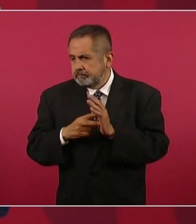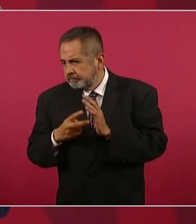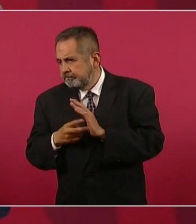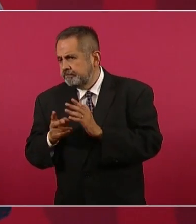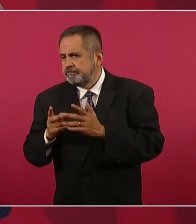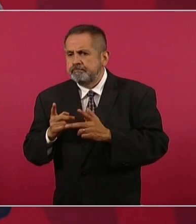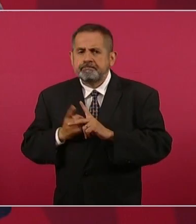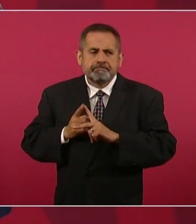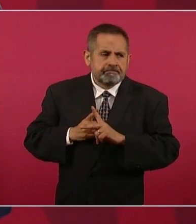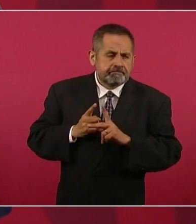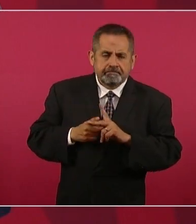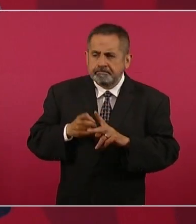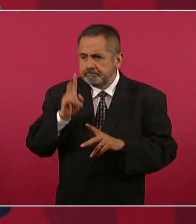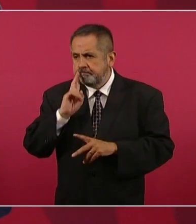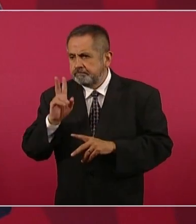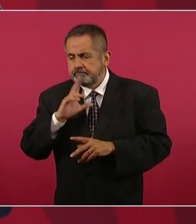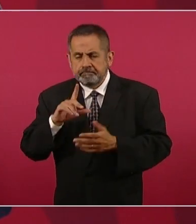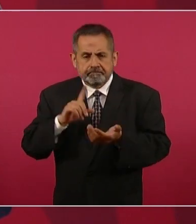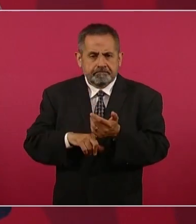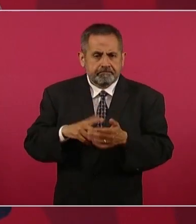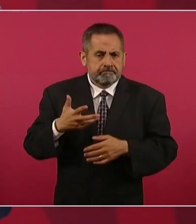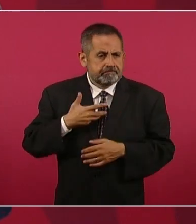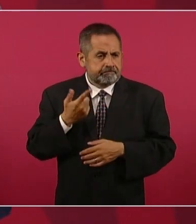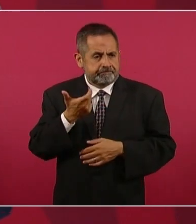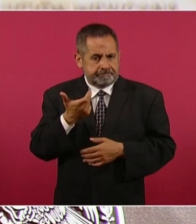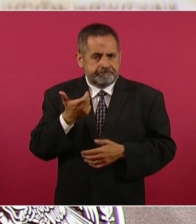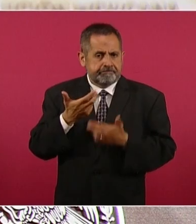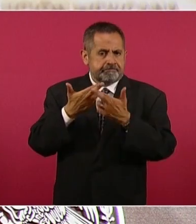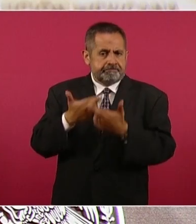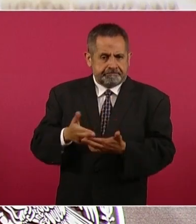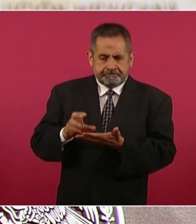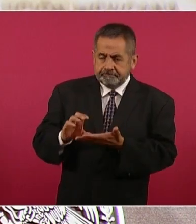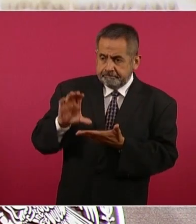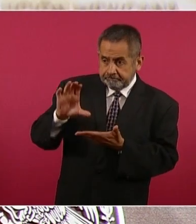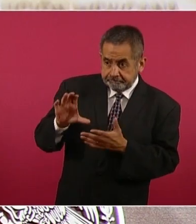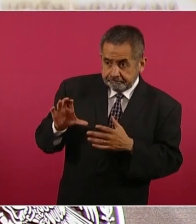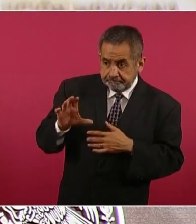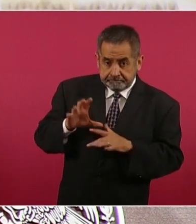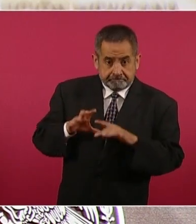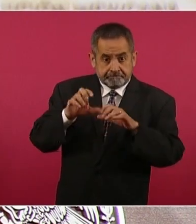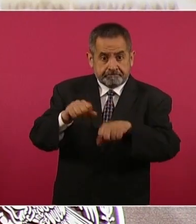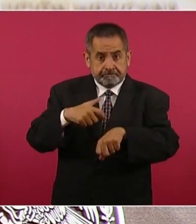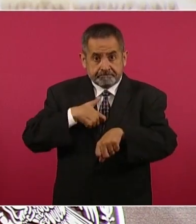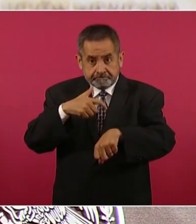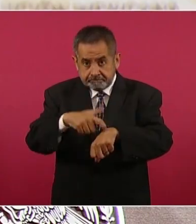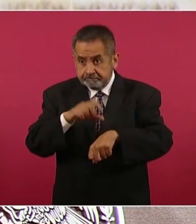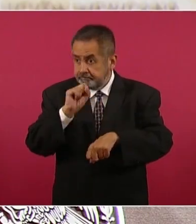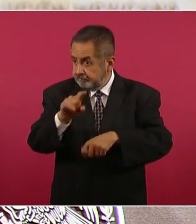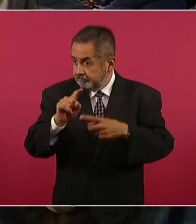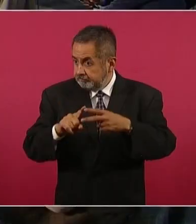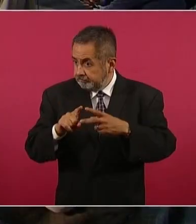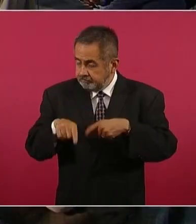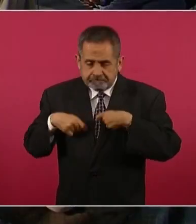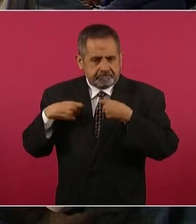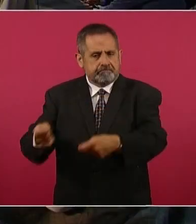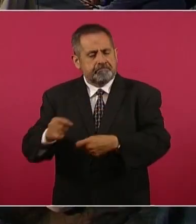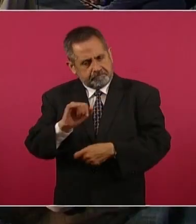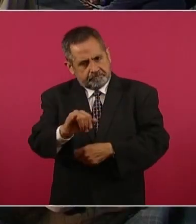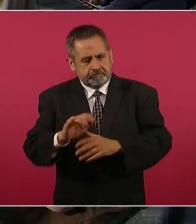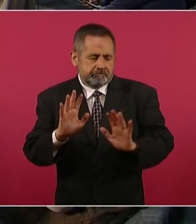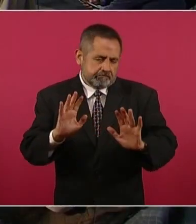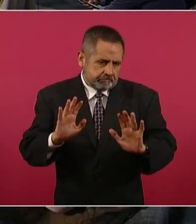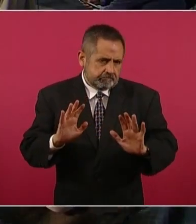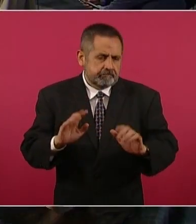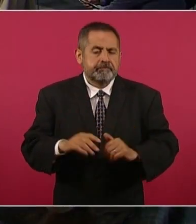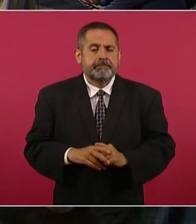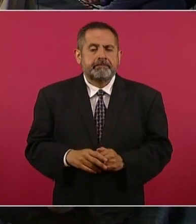viable, si tenemos el presupuesto y si nos alcanza el tiempo. Gracias, presidente. Finalmente,